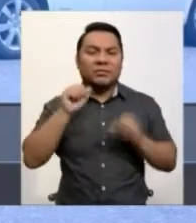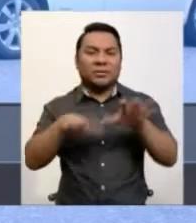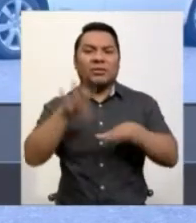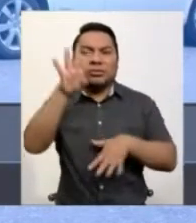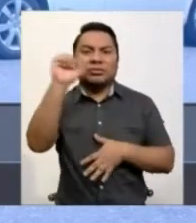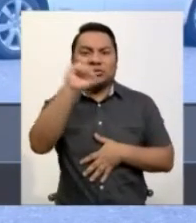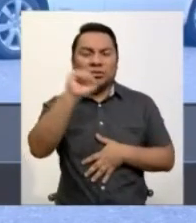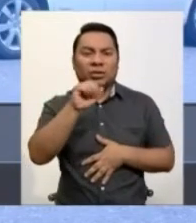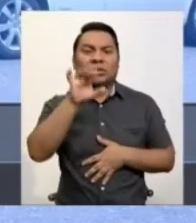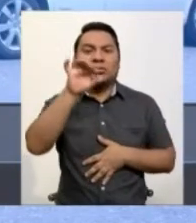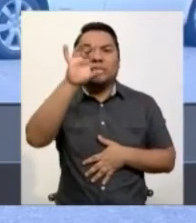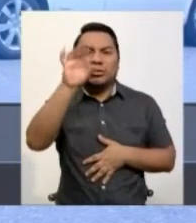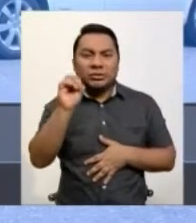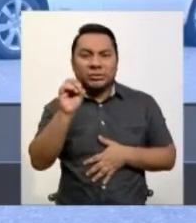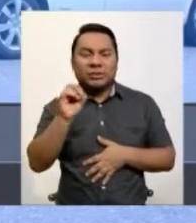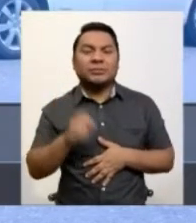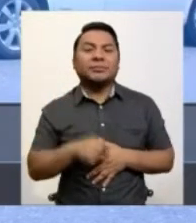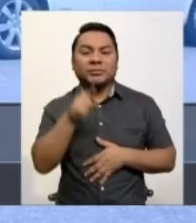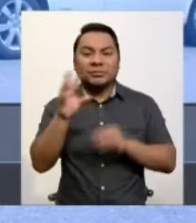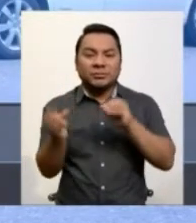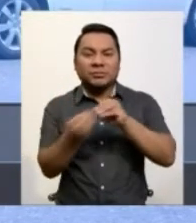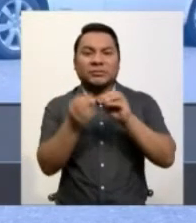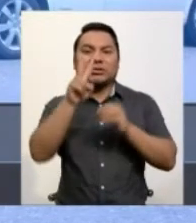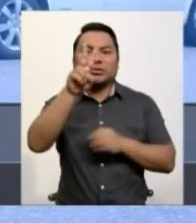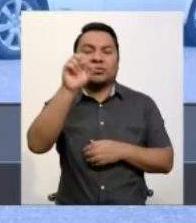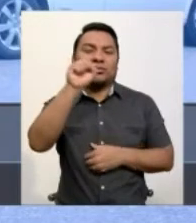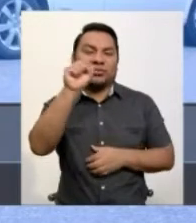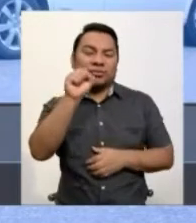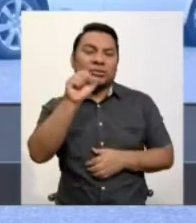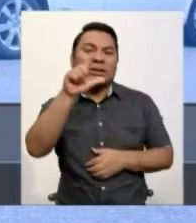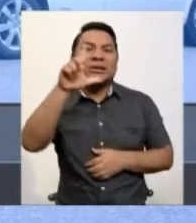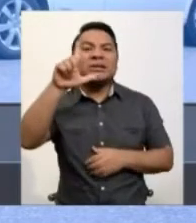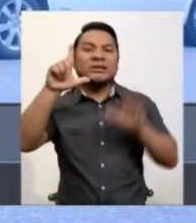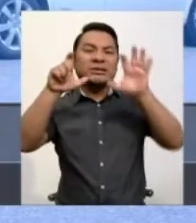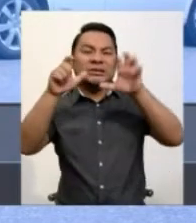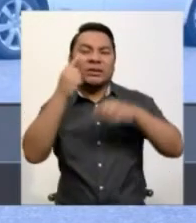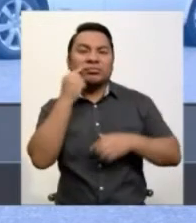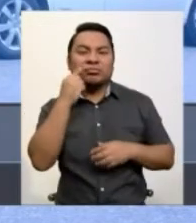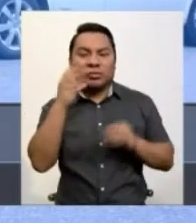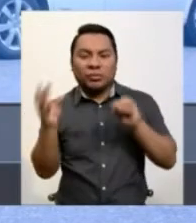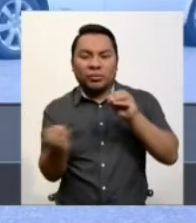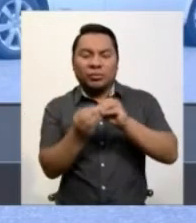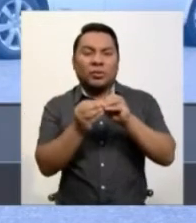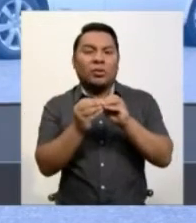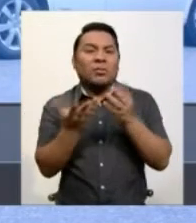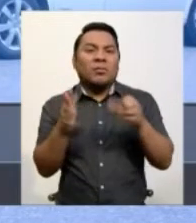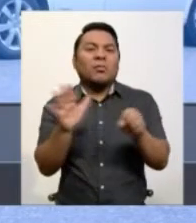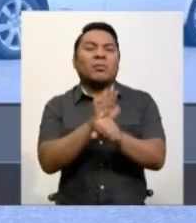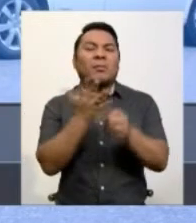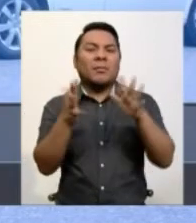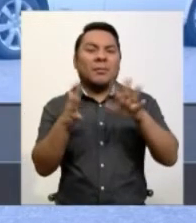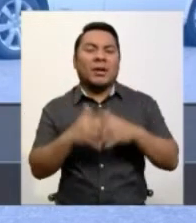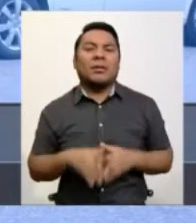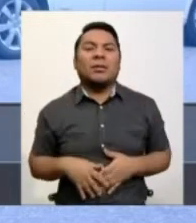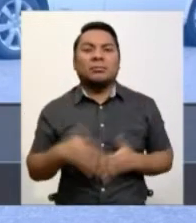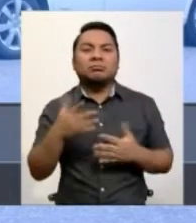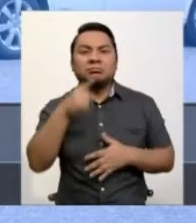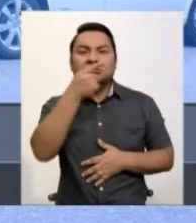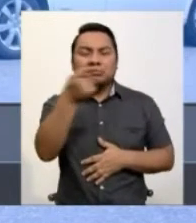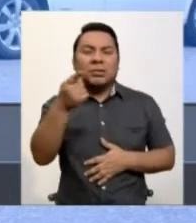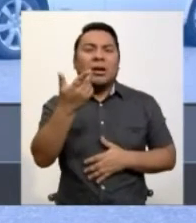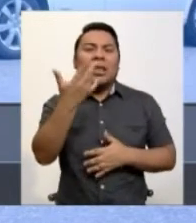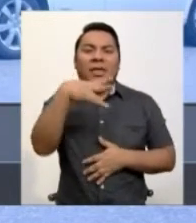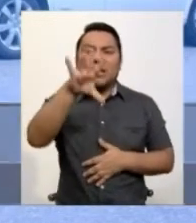80. El IGB por cada uno es de 2 soles con 70 céntimos, convirtiendo así su precio ex planta